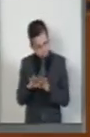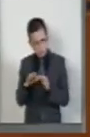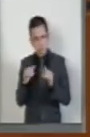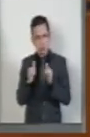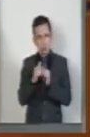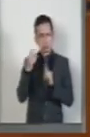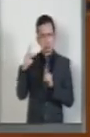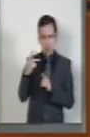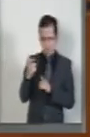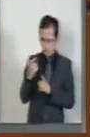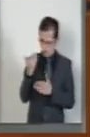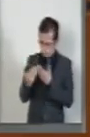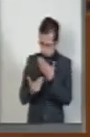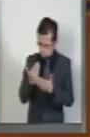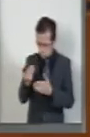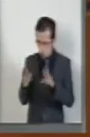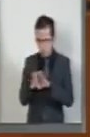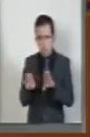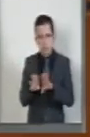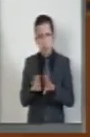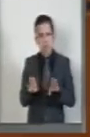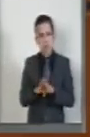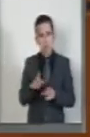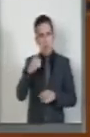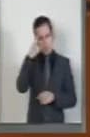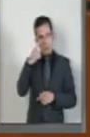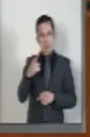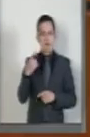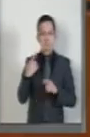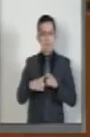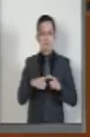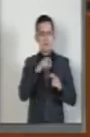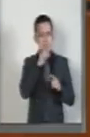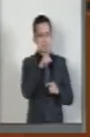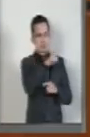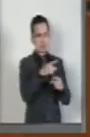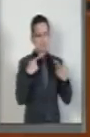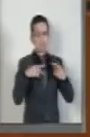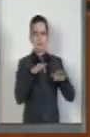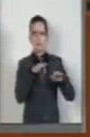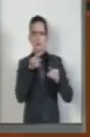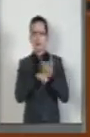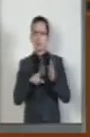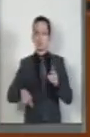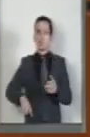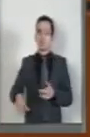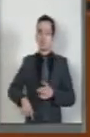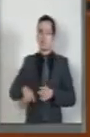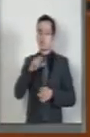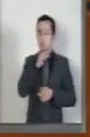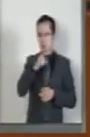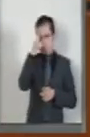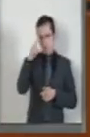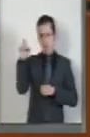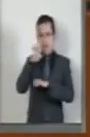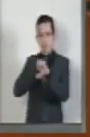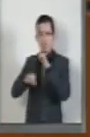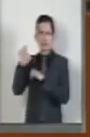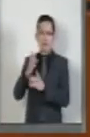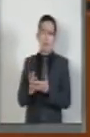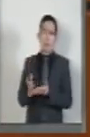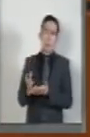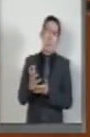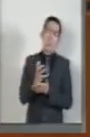sus ingresos, al patrimonio de los servidores públicos y a las grandes ganancias de los empresarios que